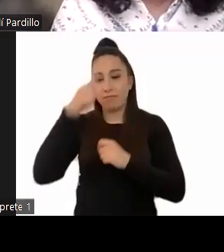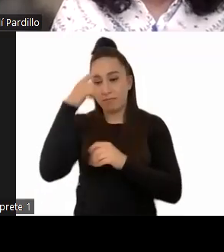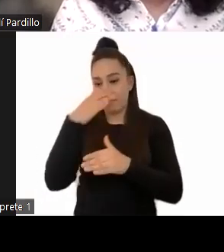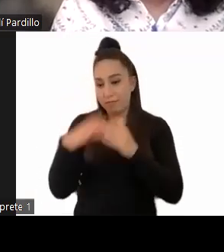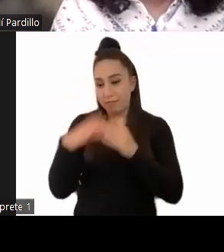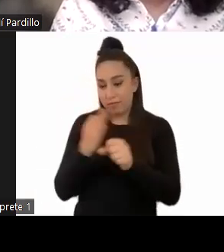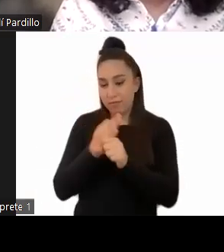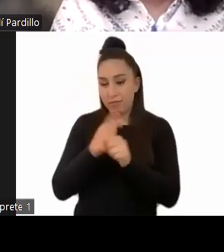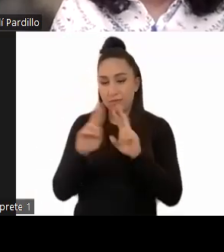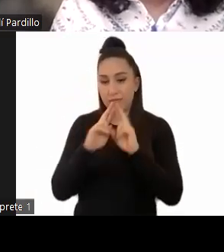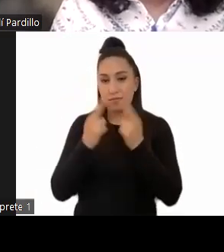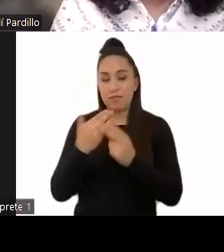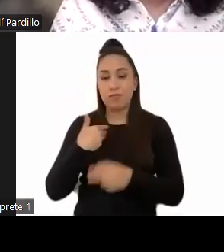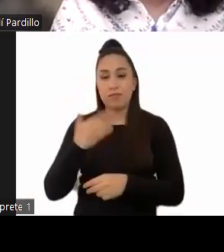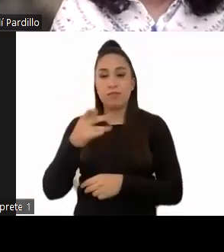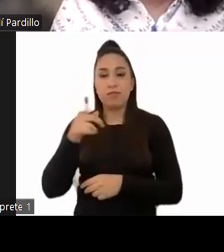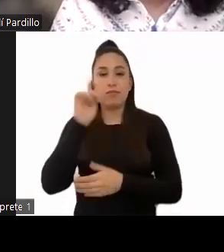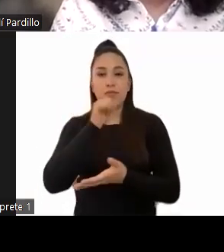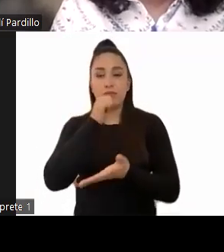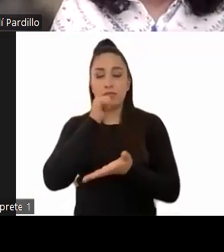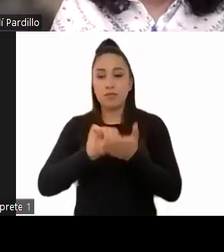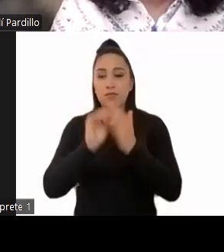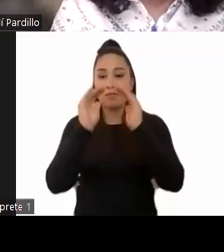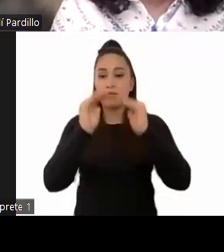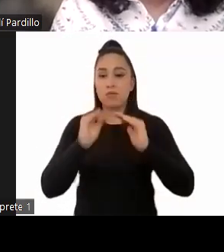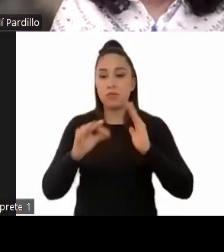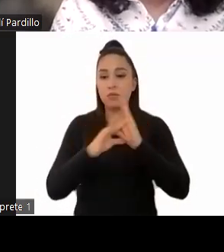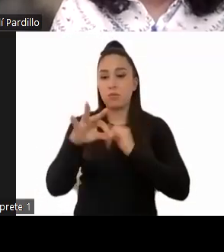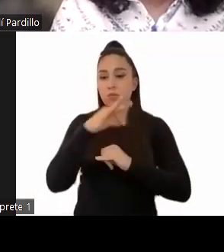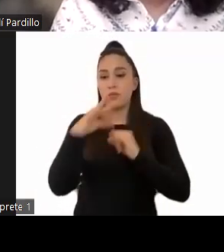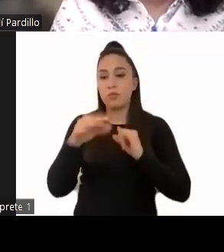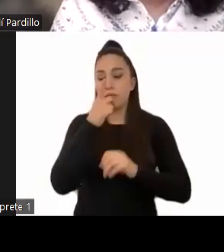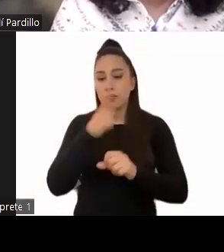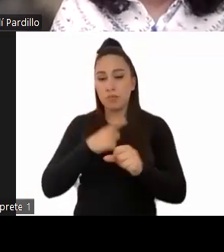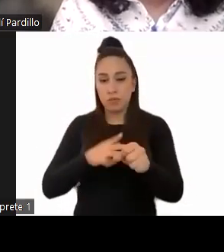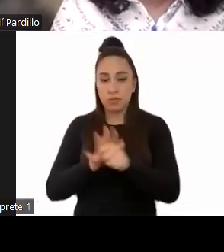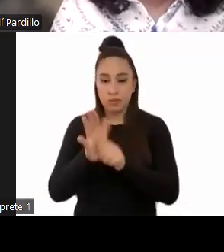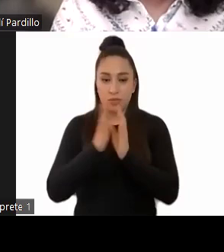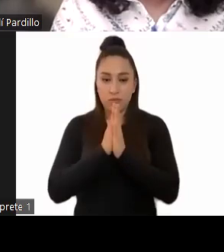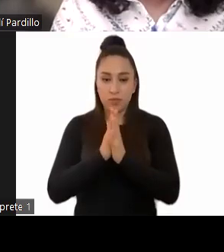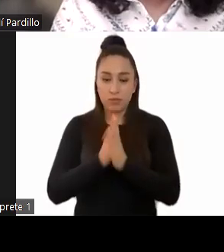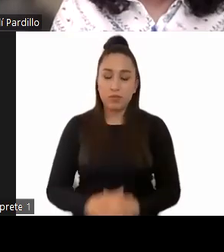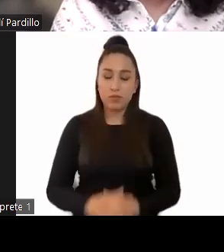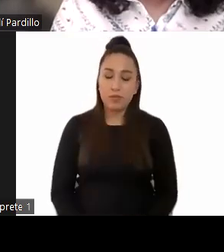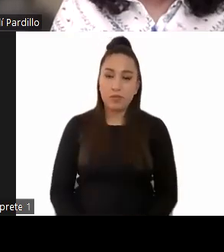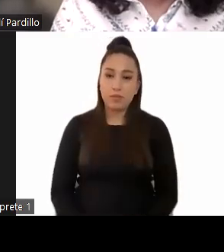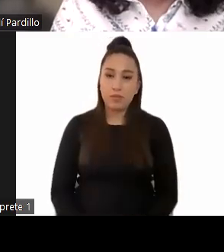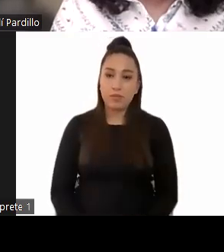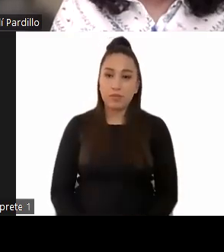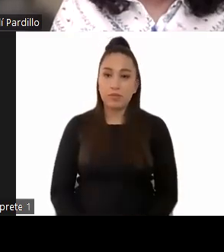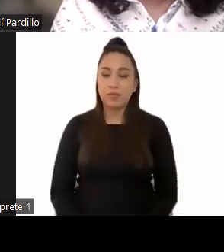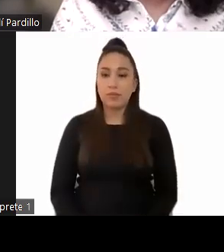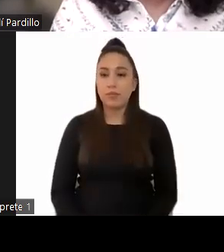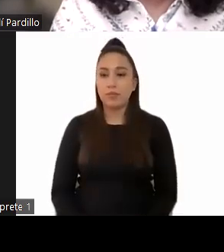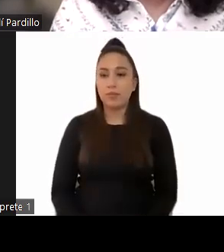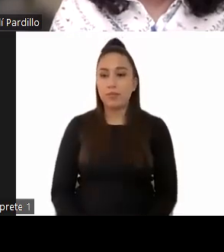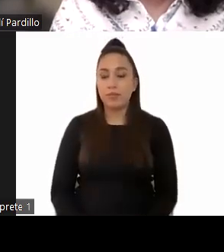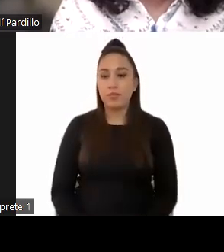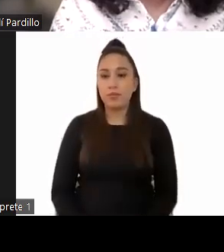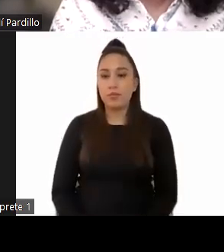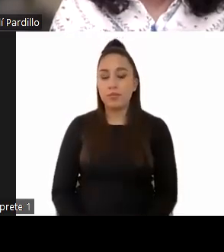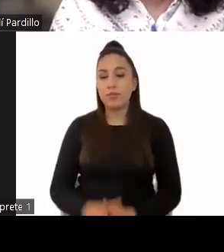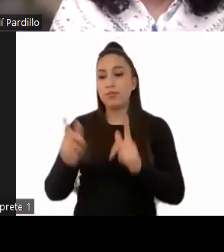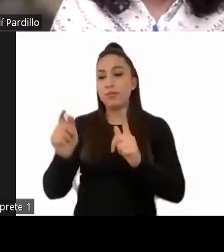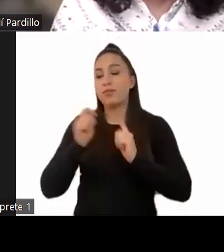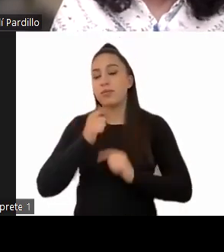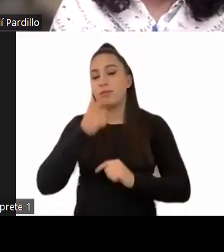sesión, le pido proceda al desahogo del último punto del orden del día. Con gusto, diputada presidente. Por instrucciones de